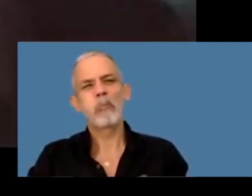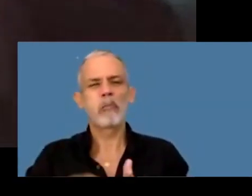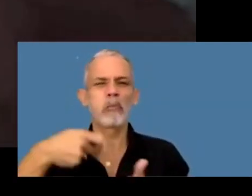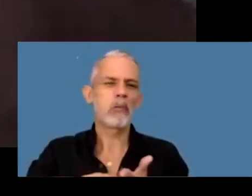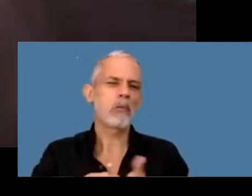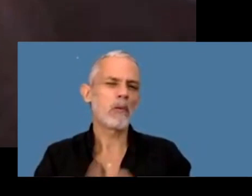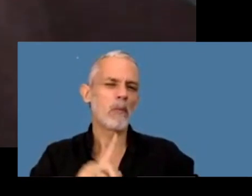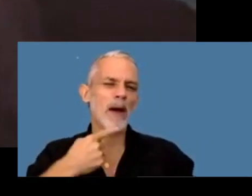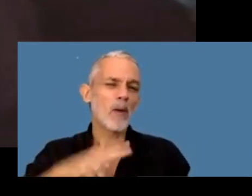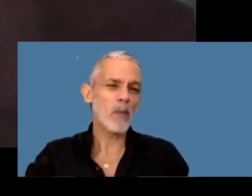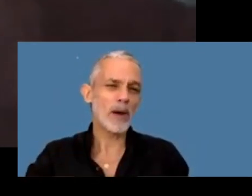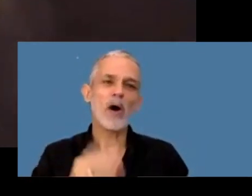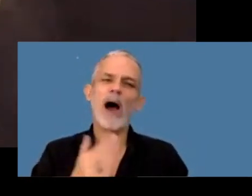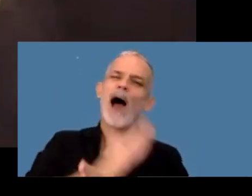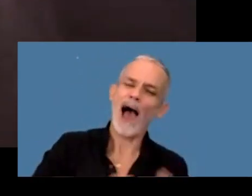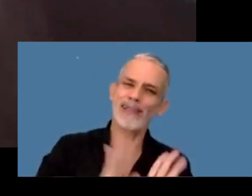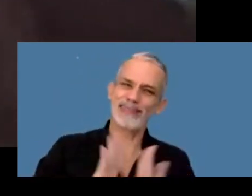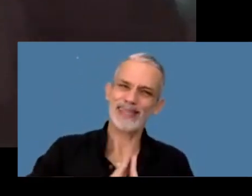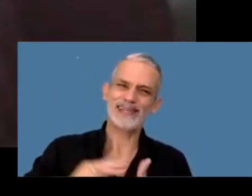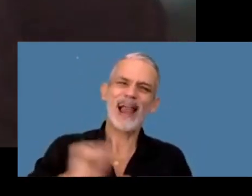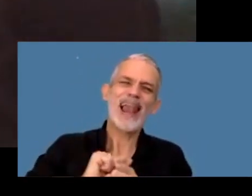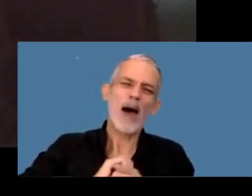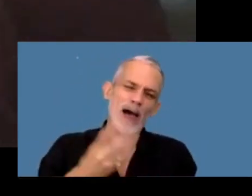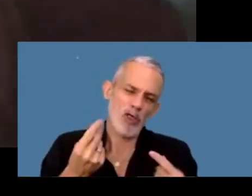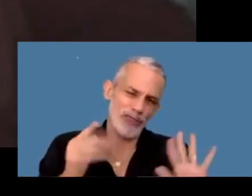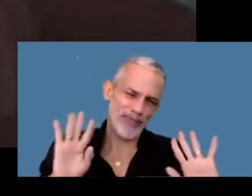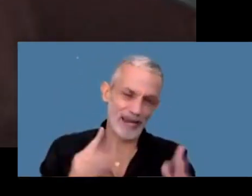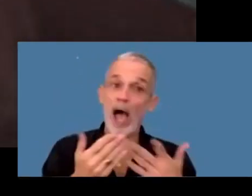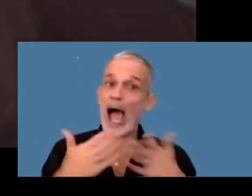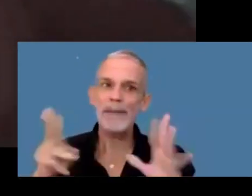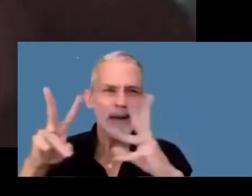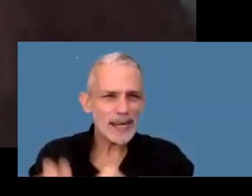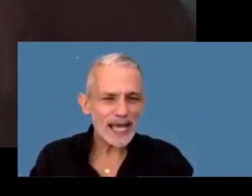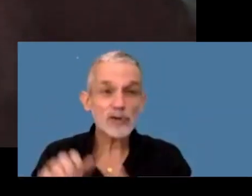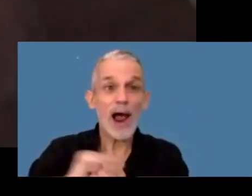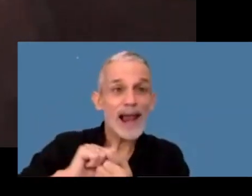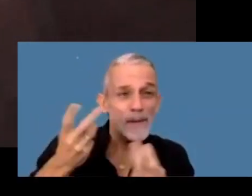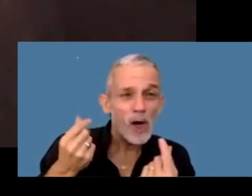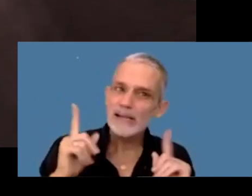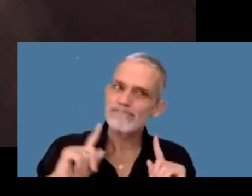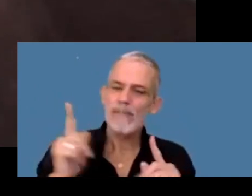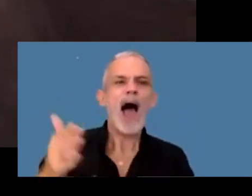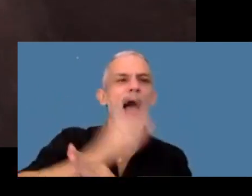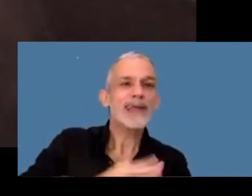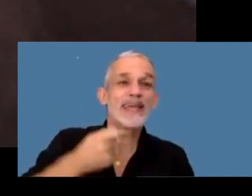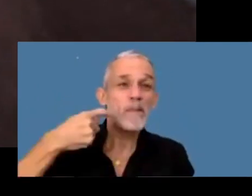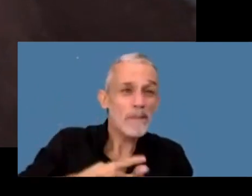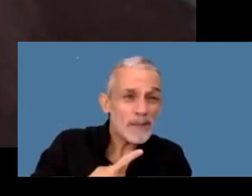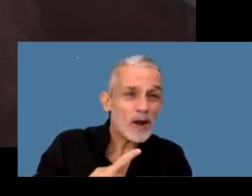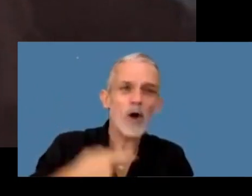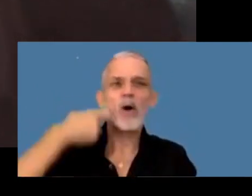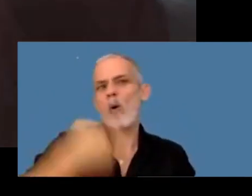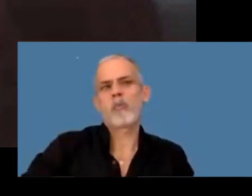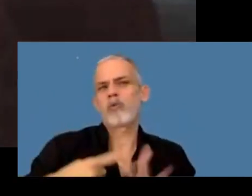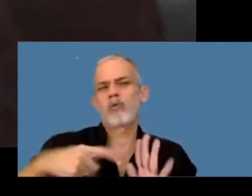una factura puede ser apócrifa, muchas veces no conocidas por el contribuyente o por algunos asesores fiscales. La primera es la interposición de persona.